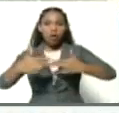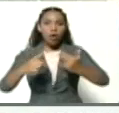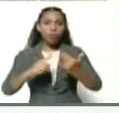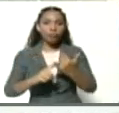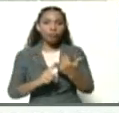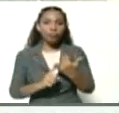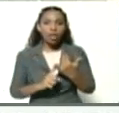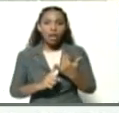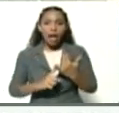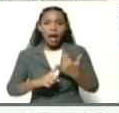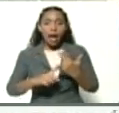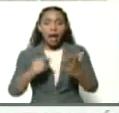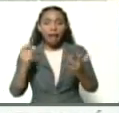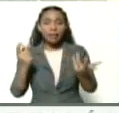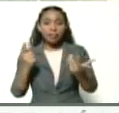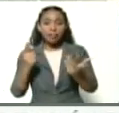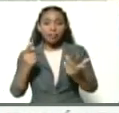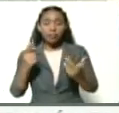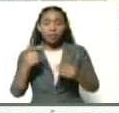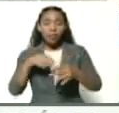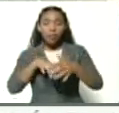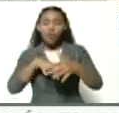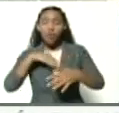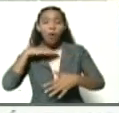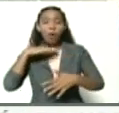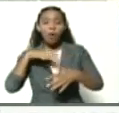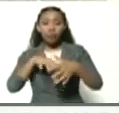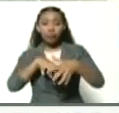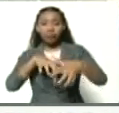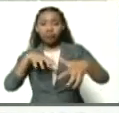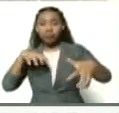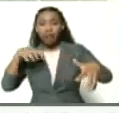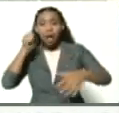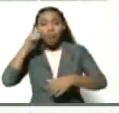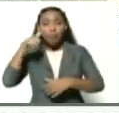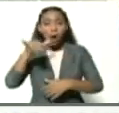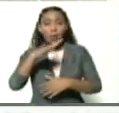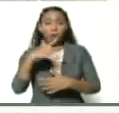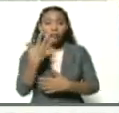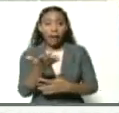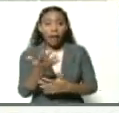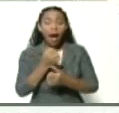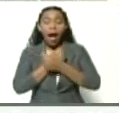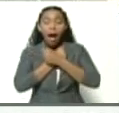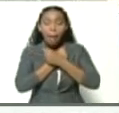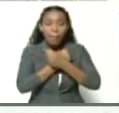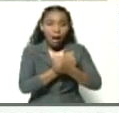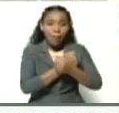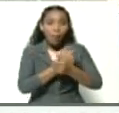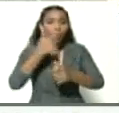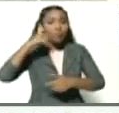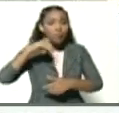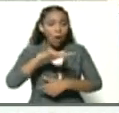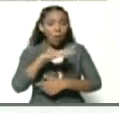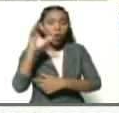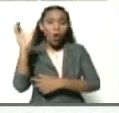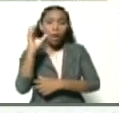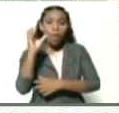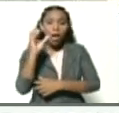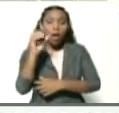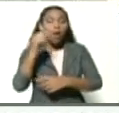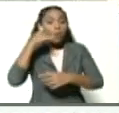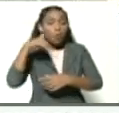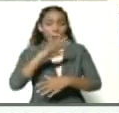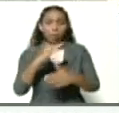de bandidos, desde el Palacio de Nariño lleno de bandidos. Un pueblo que amamos al pueblo de Colombia, al pueblo sufrido